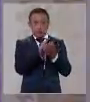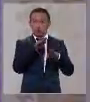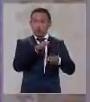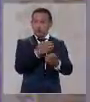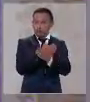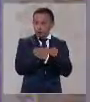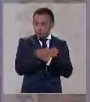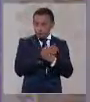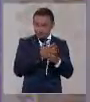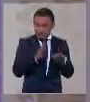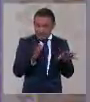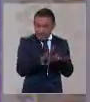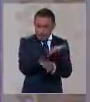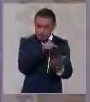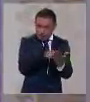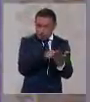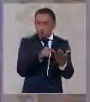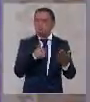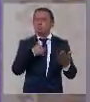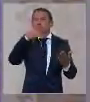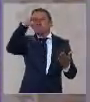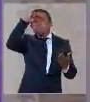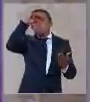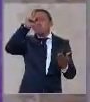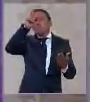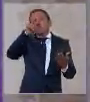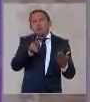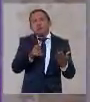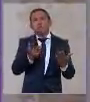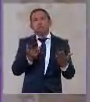no es una reforma educativa lo que se aprobó.